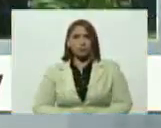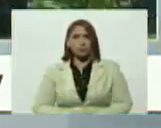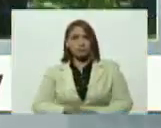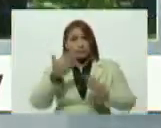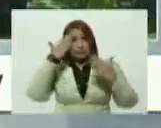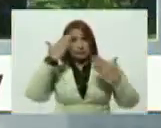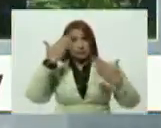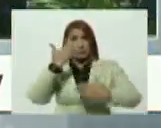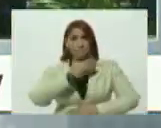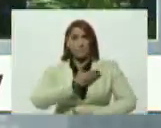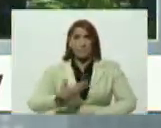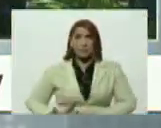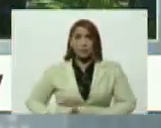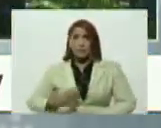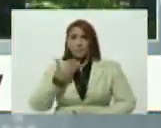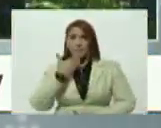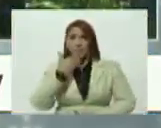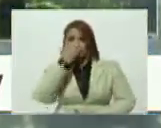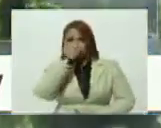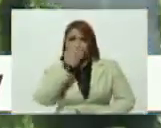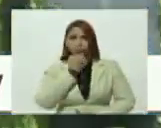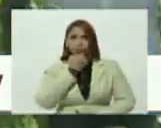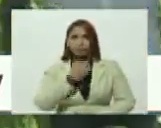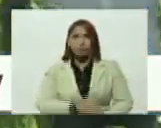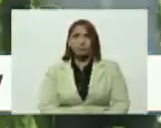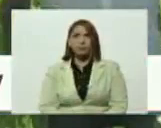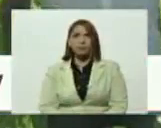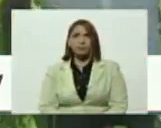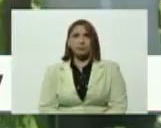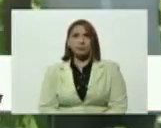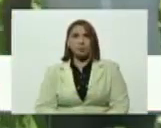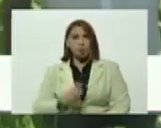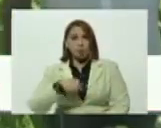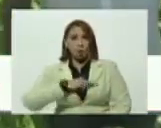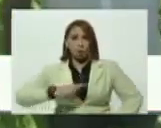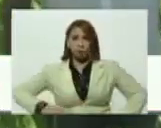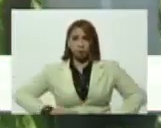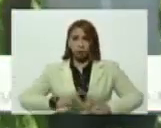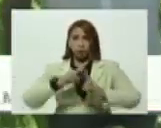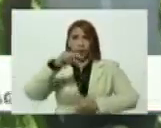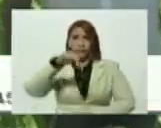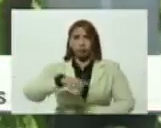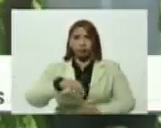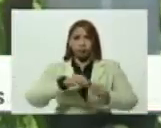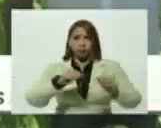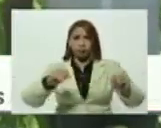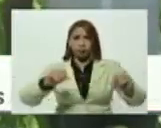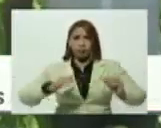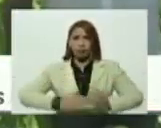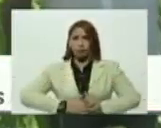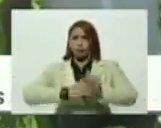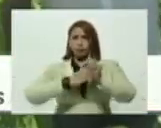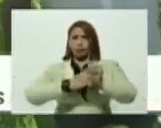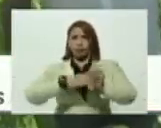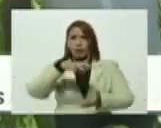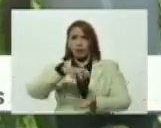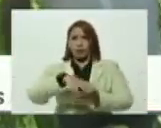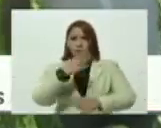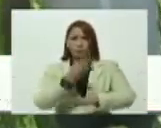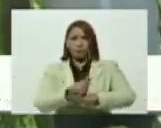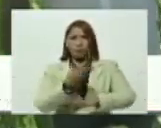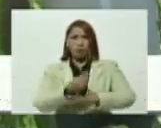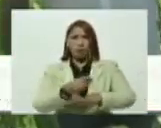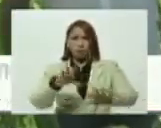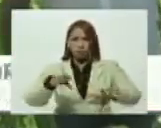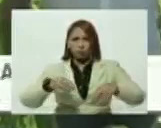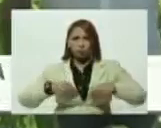Saludos, presidente. Permiso para retirarme el tapaboca. Nos encontramos aquí en la tierra heroica del estado Monagas, asumiendo